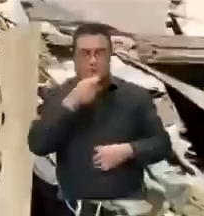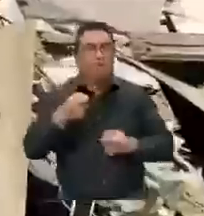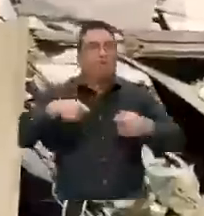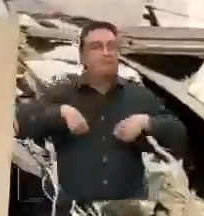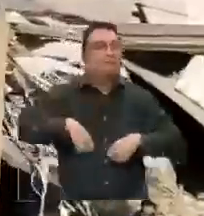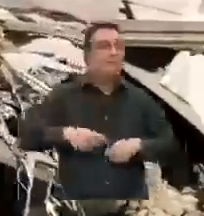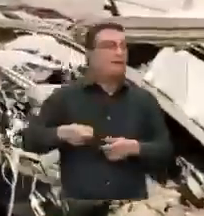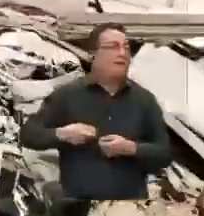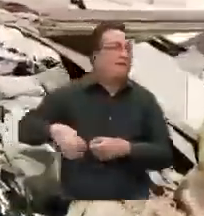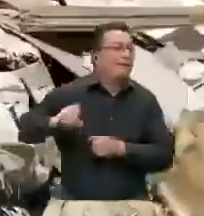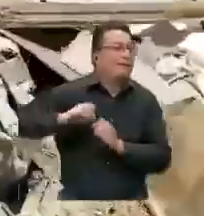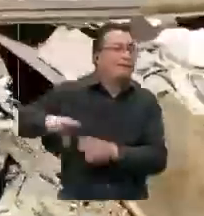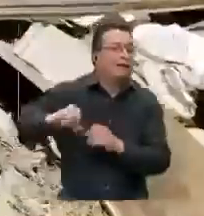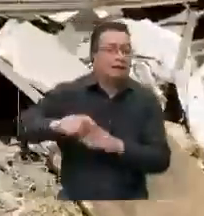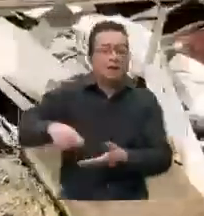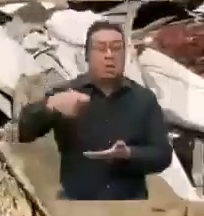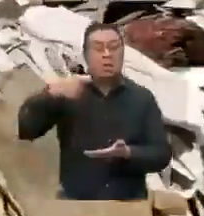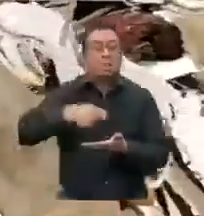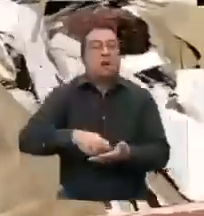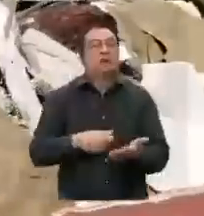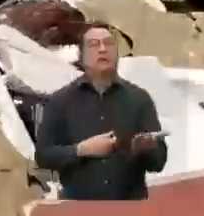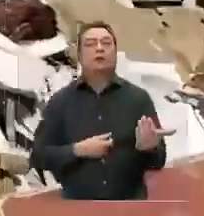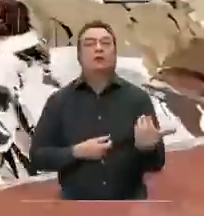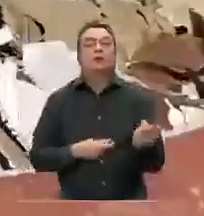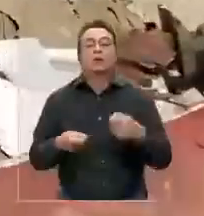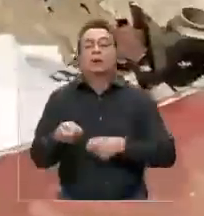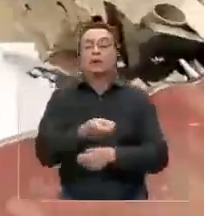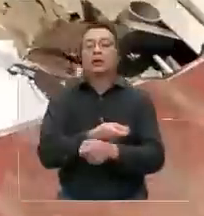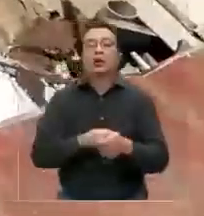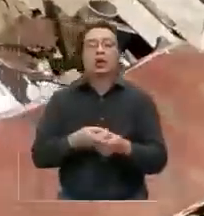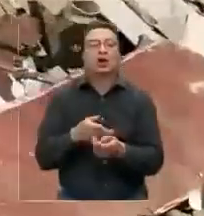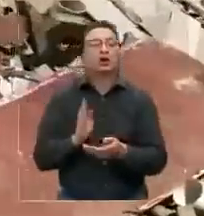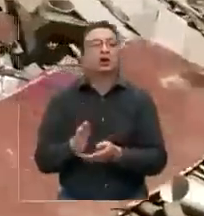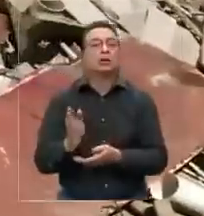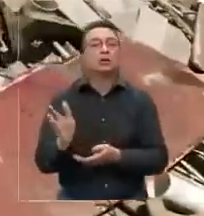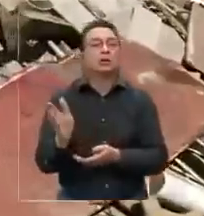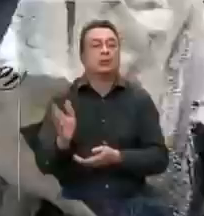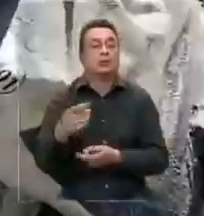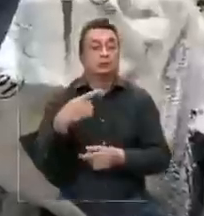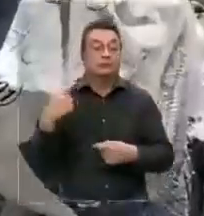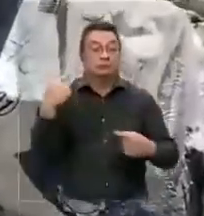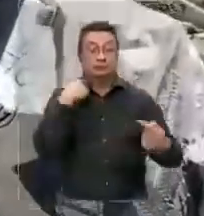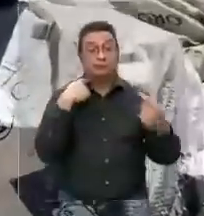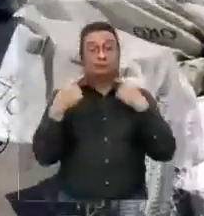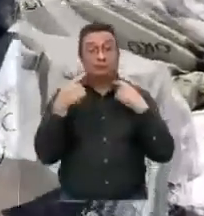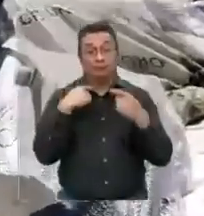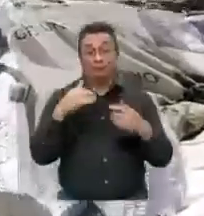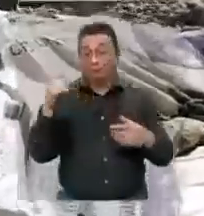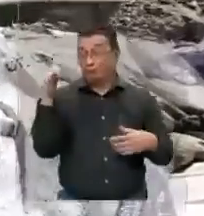y más aún a quien pague para que este negocio siga vivo. La consecuencia es